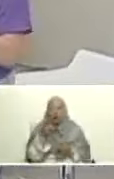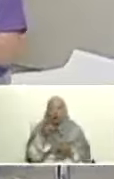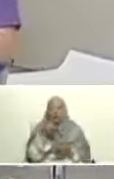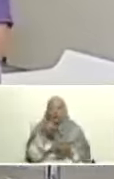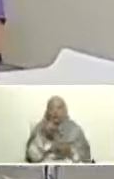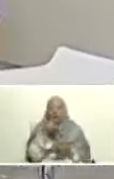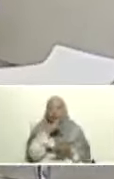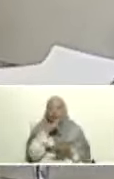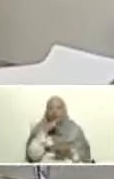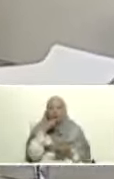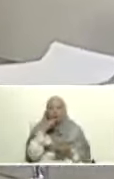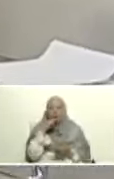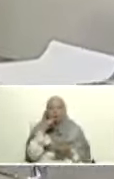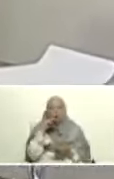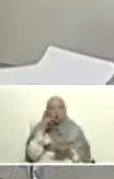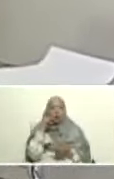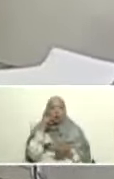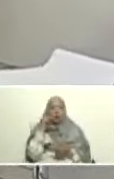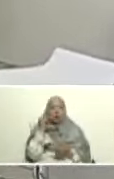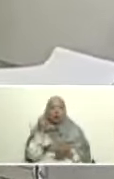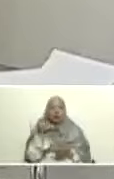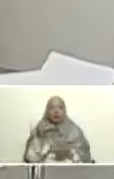Diablito con queso amarillo, mira.